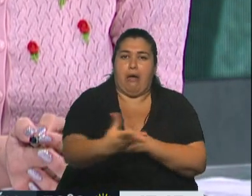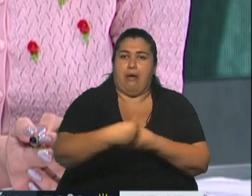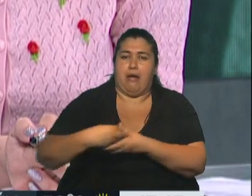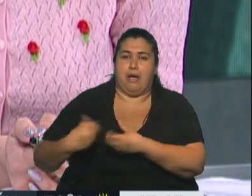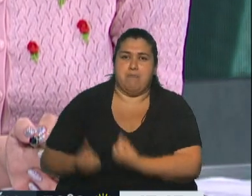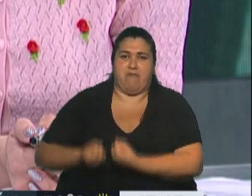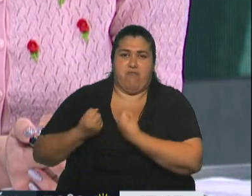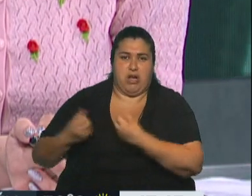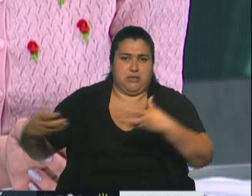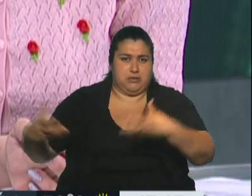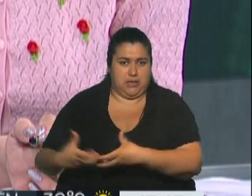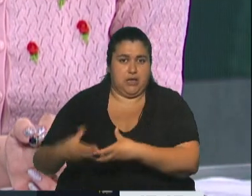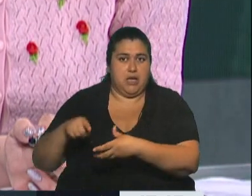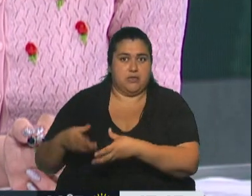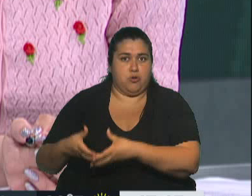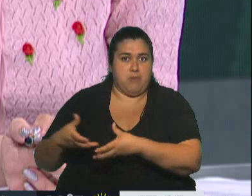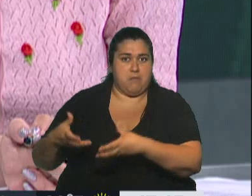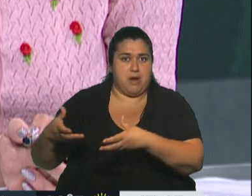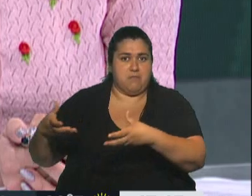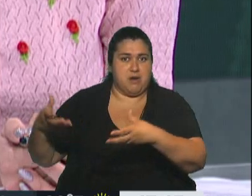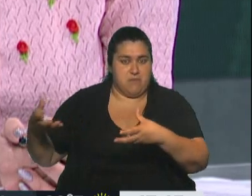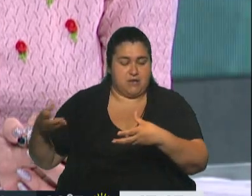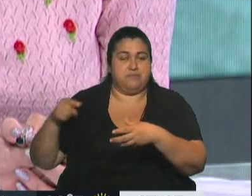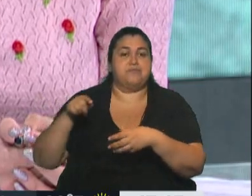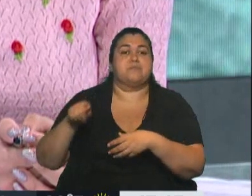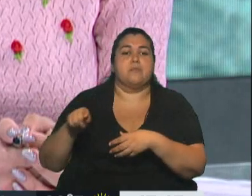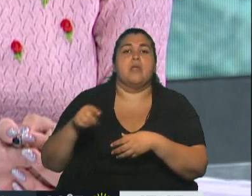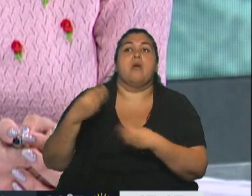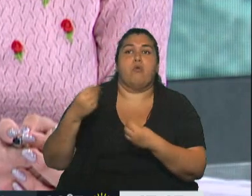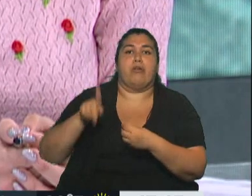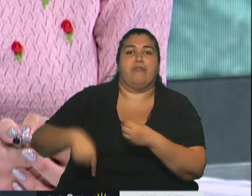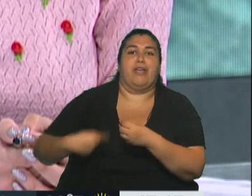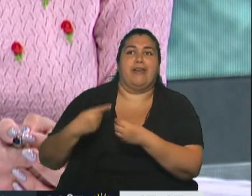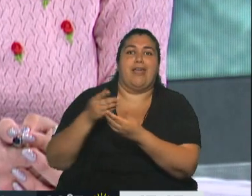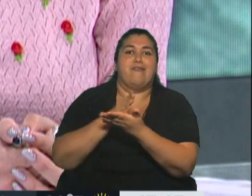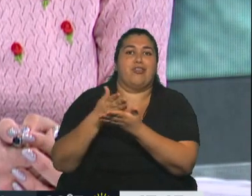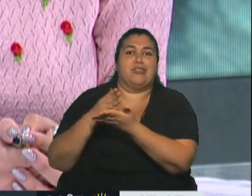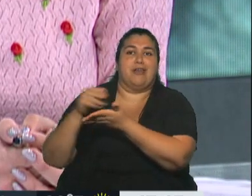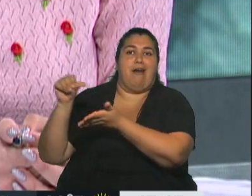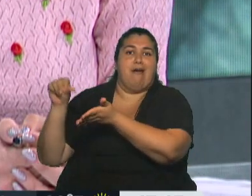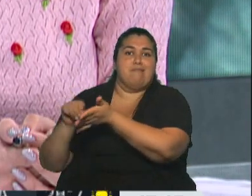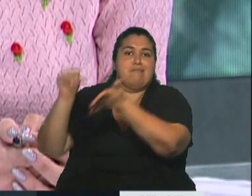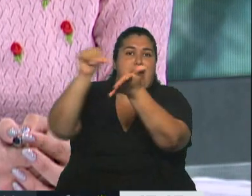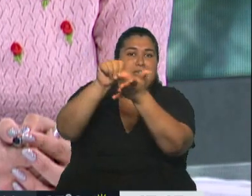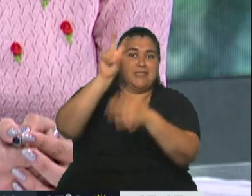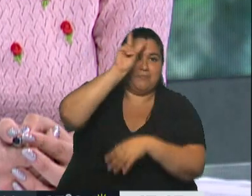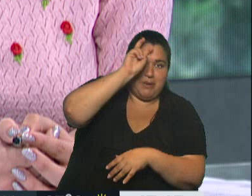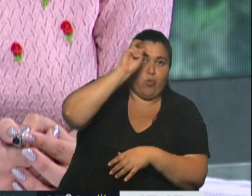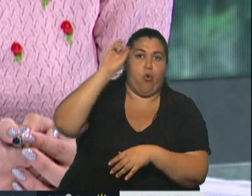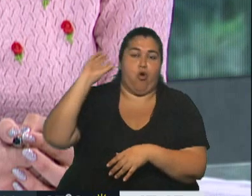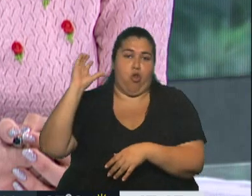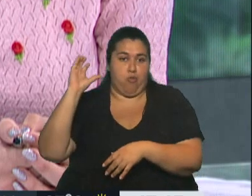ya sea, como bien decía yo, del mar, la limitación con Colombia y con Perú, y obviamente todas